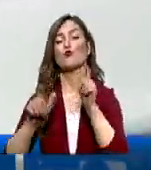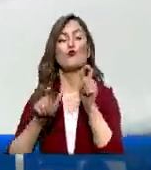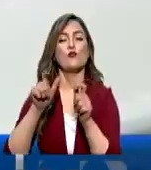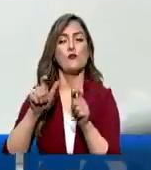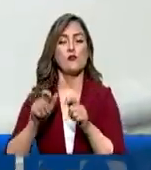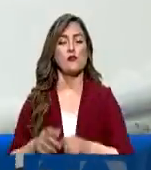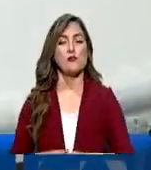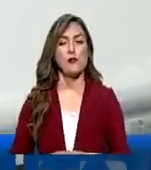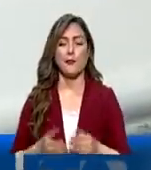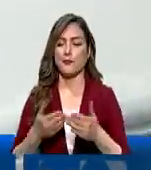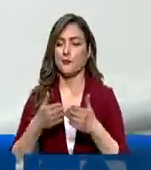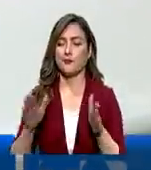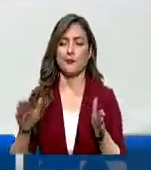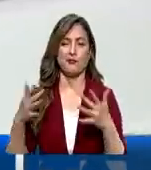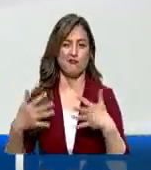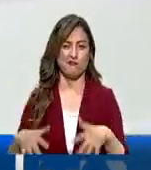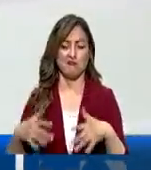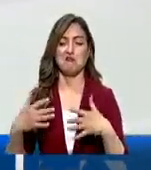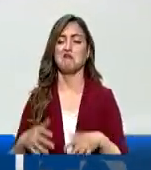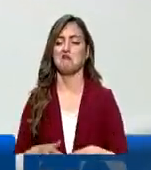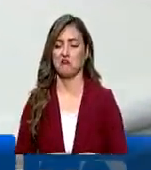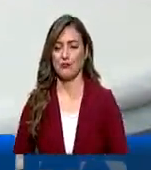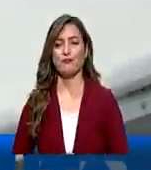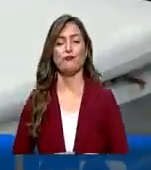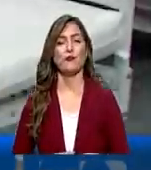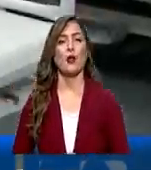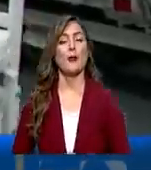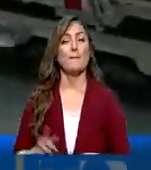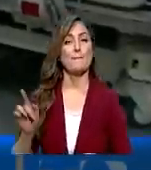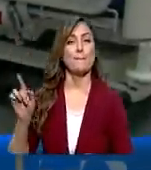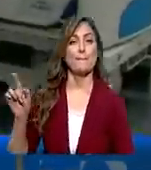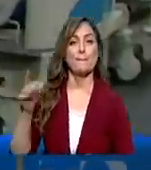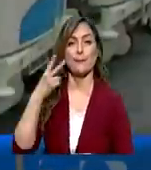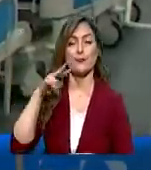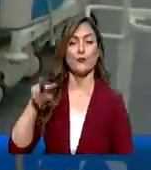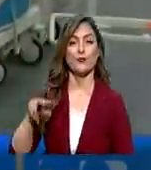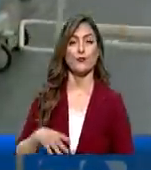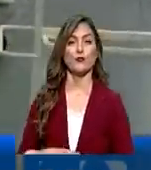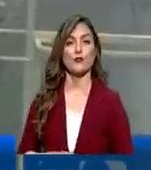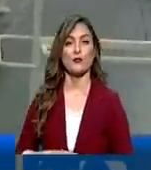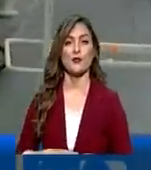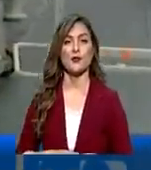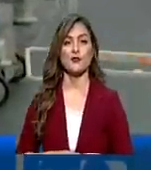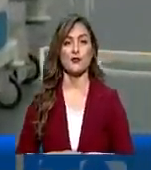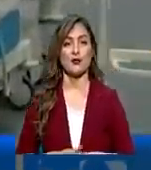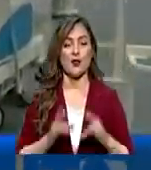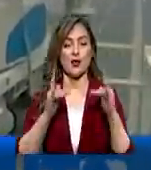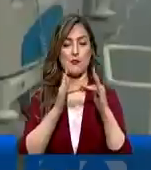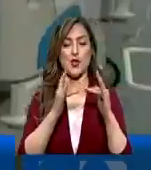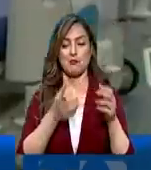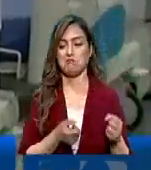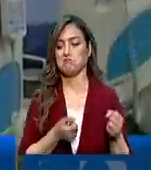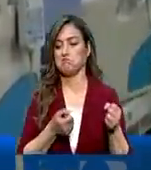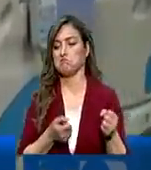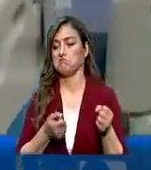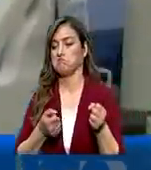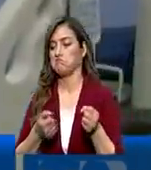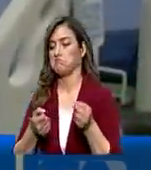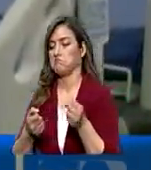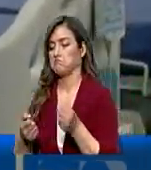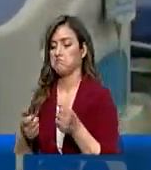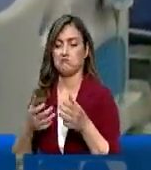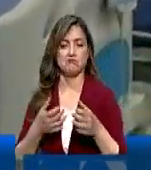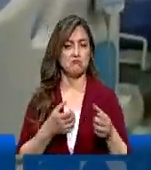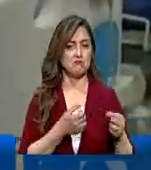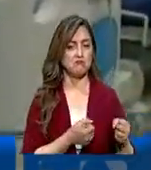tuvo que incluso abrirse para cuidados intermedios. Ustedes pueden observar cómo ya están retirando las camillas también. Estamos en este